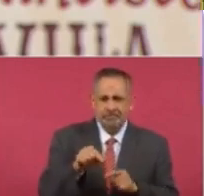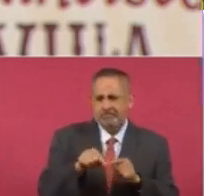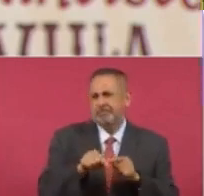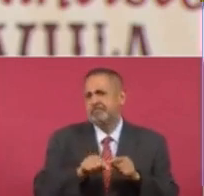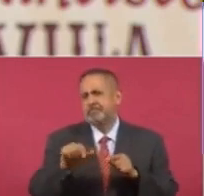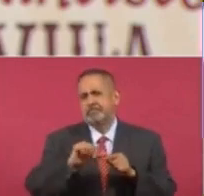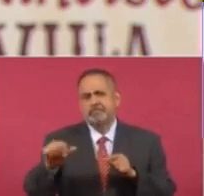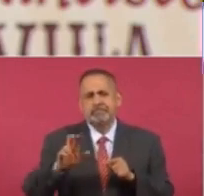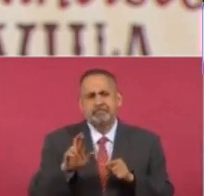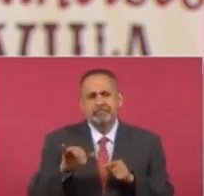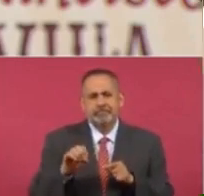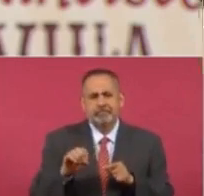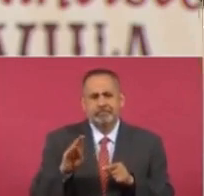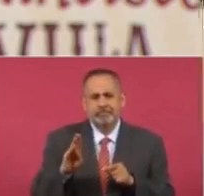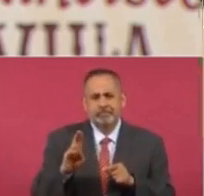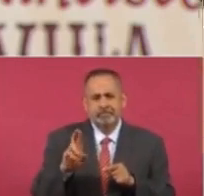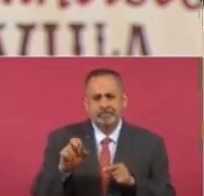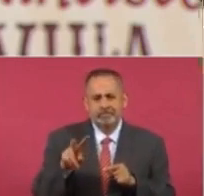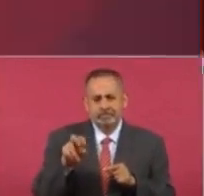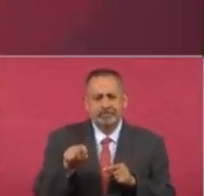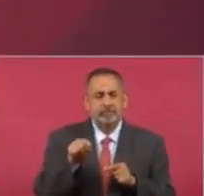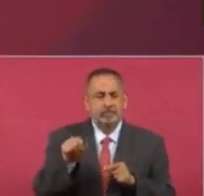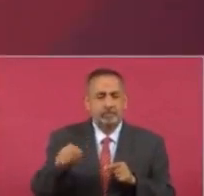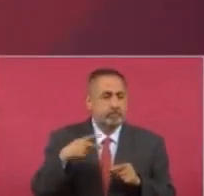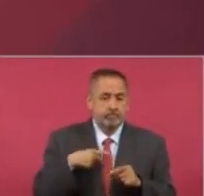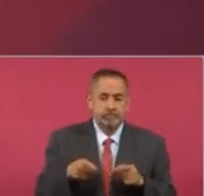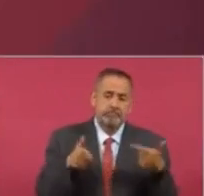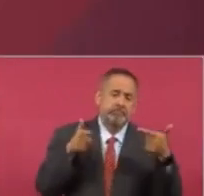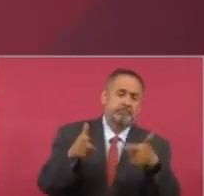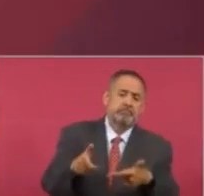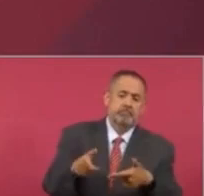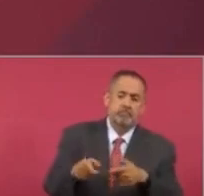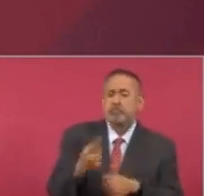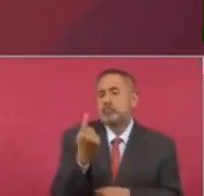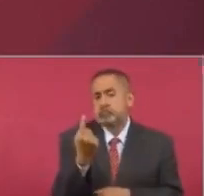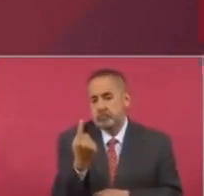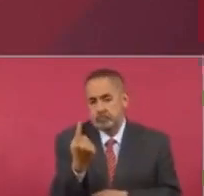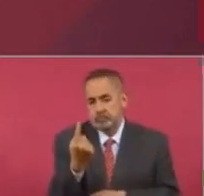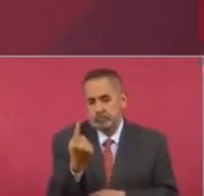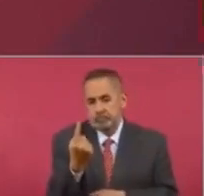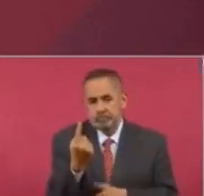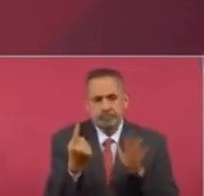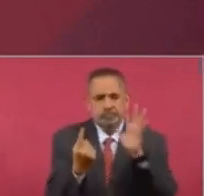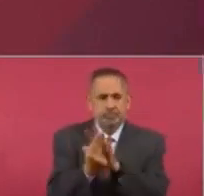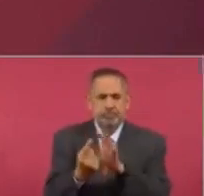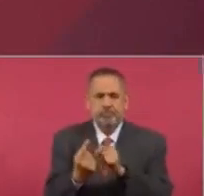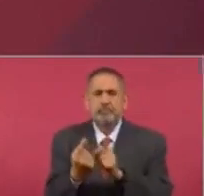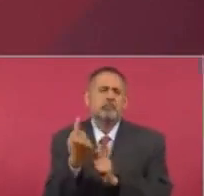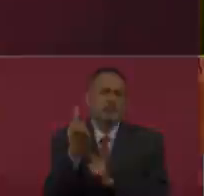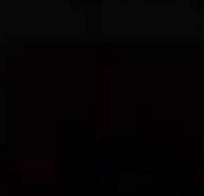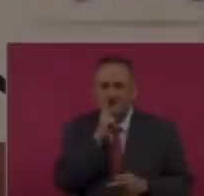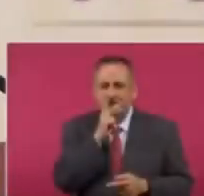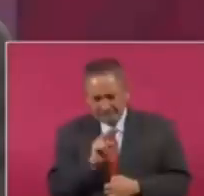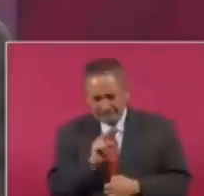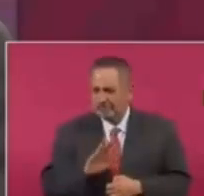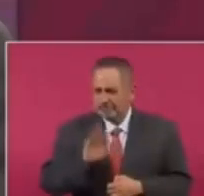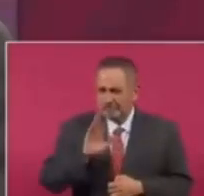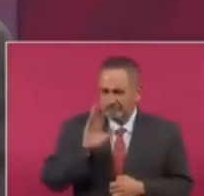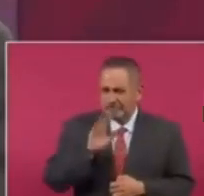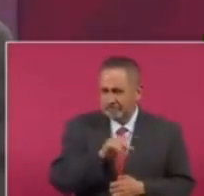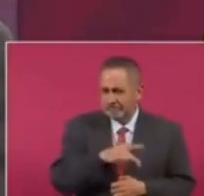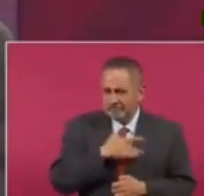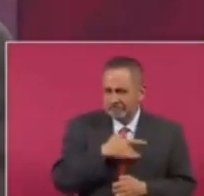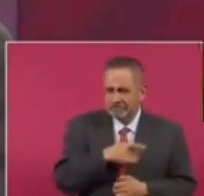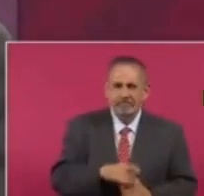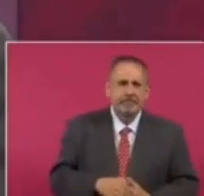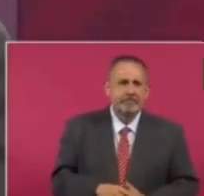rí Bravo esa persona es la única agresión que se tiene registrada no hay por su parte